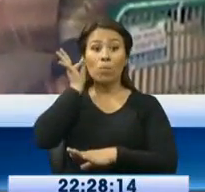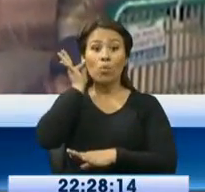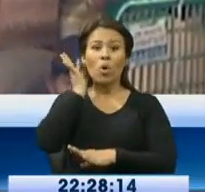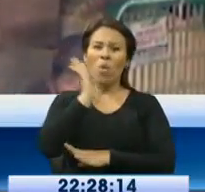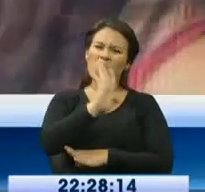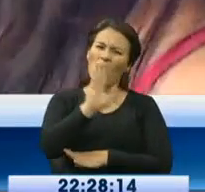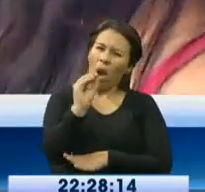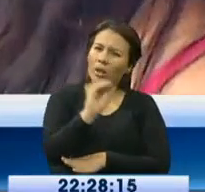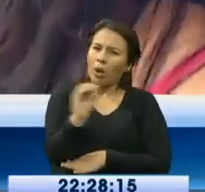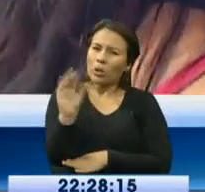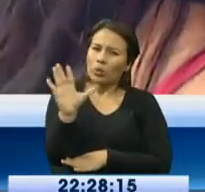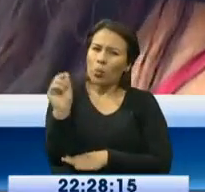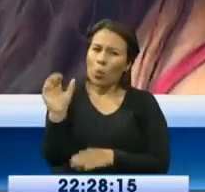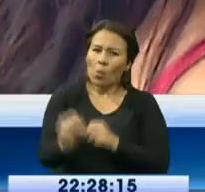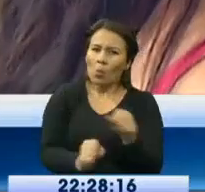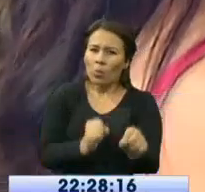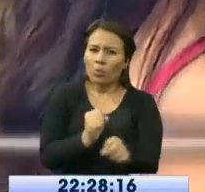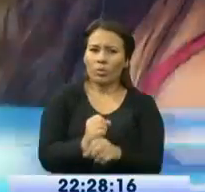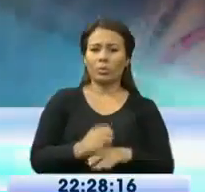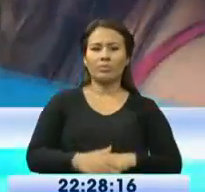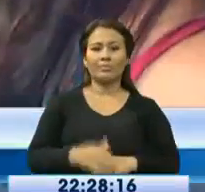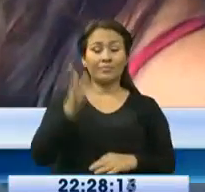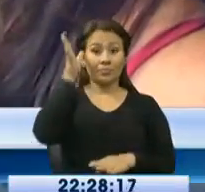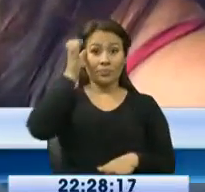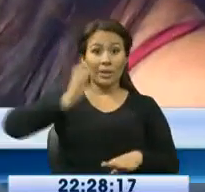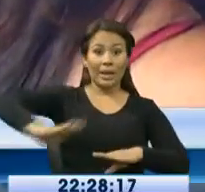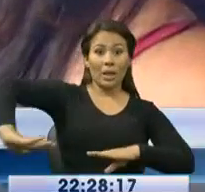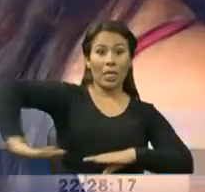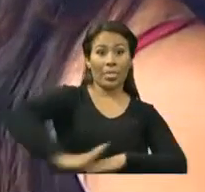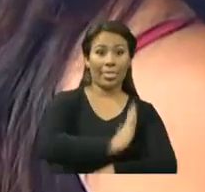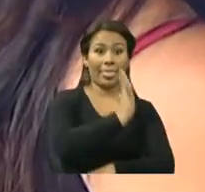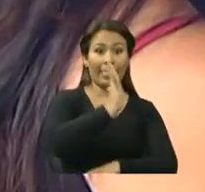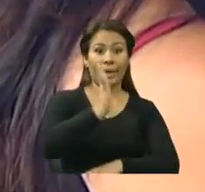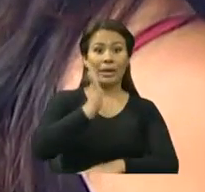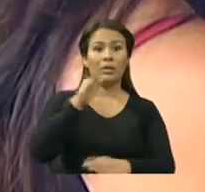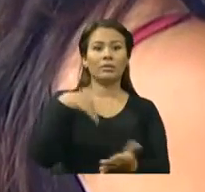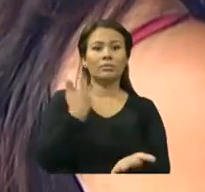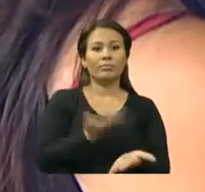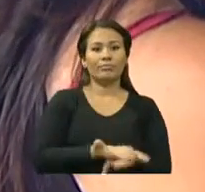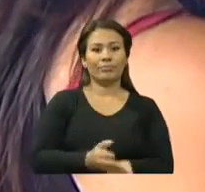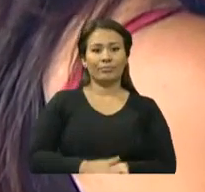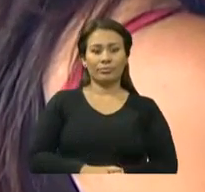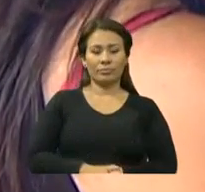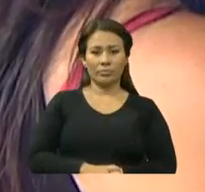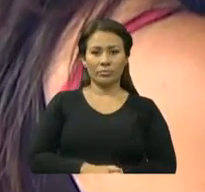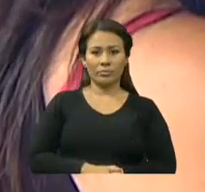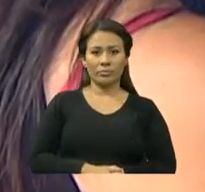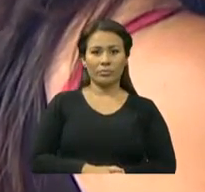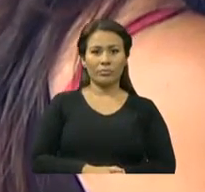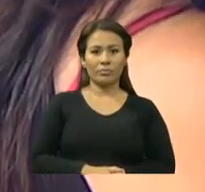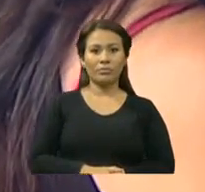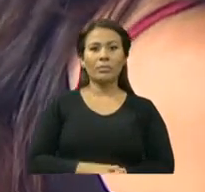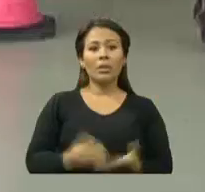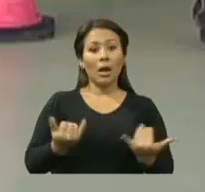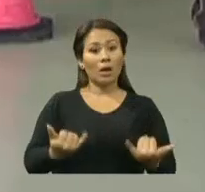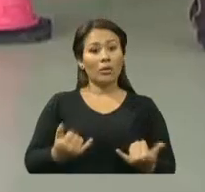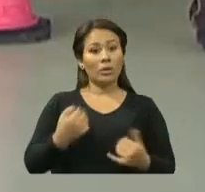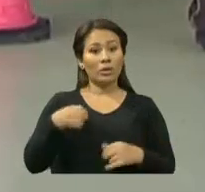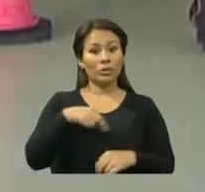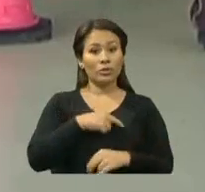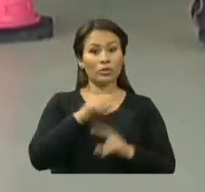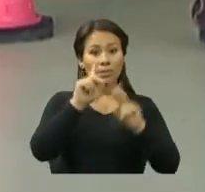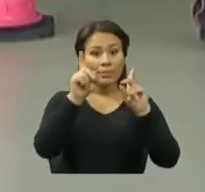50 años. Se presume que se ha resbalado, indican las personas que presenciaron el hecho, pero hasta el momento las investigaciones nos